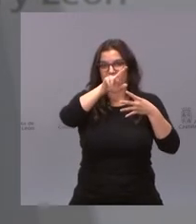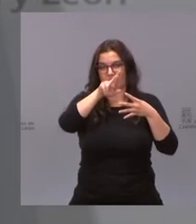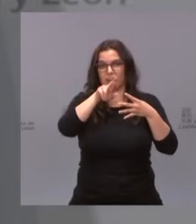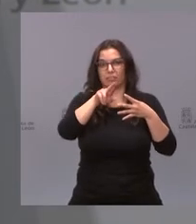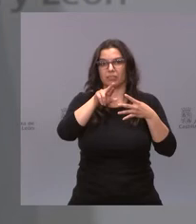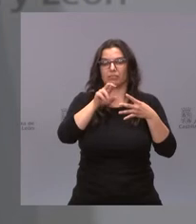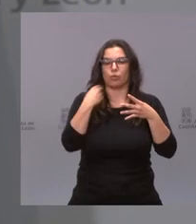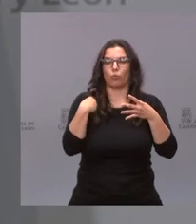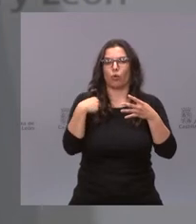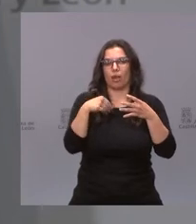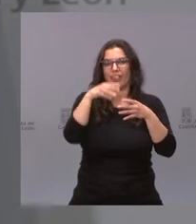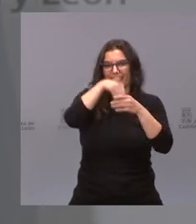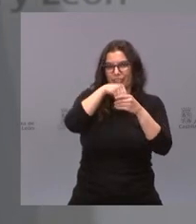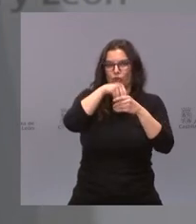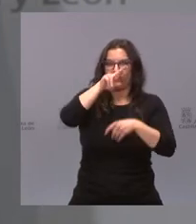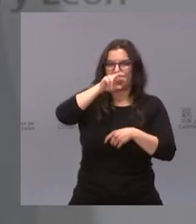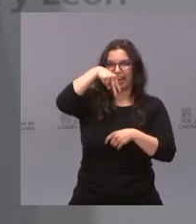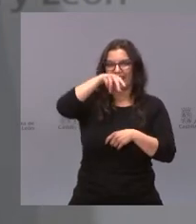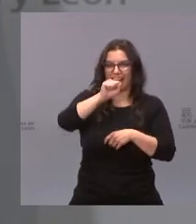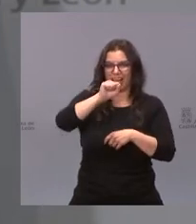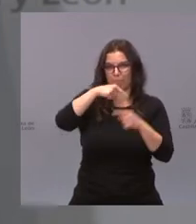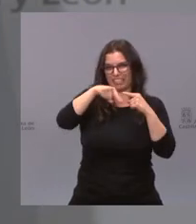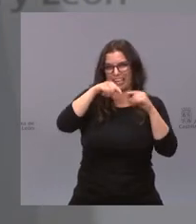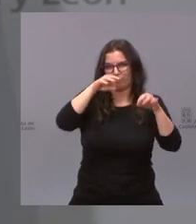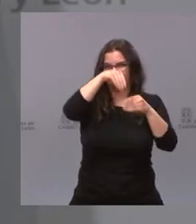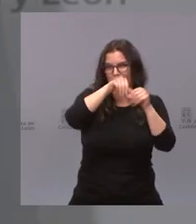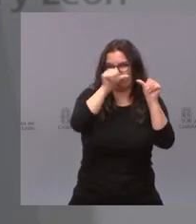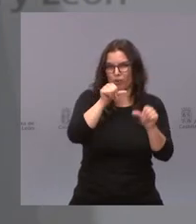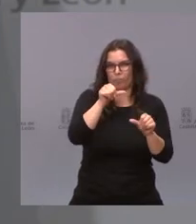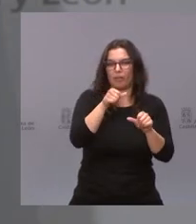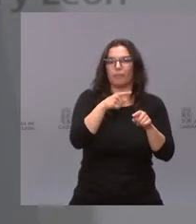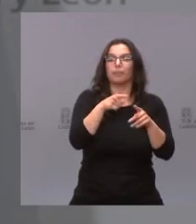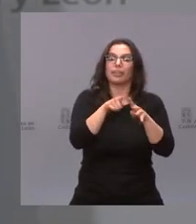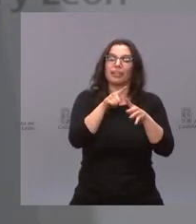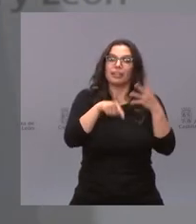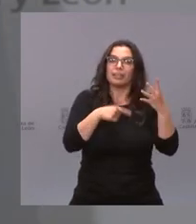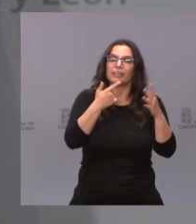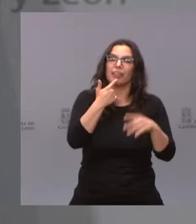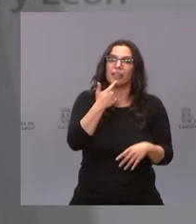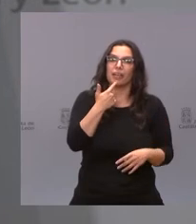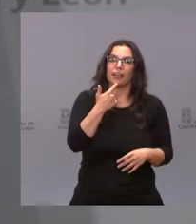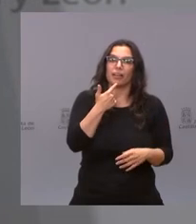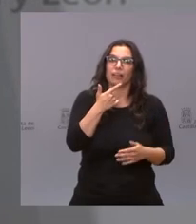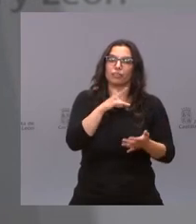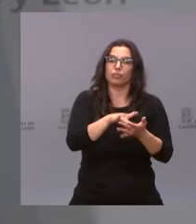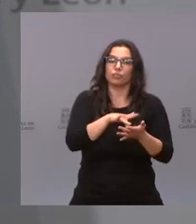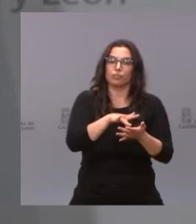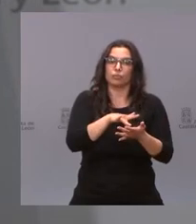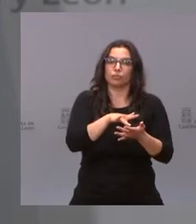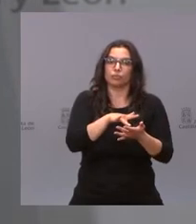RNA mensajero, produce mayor reactogenicidad y produce mayor número de